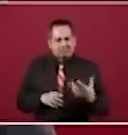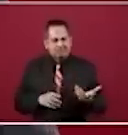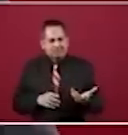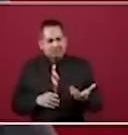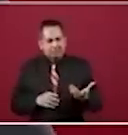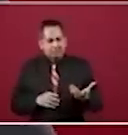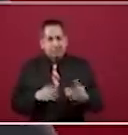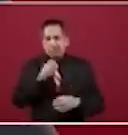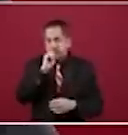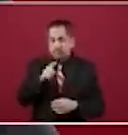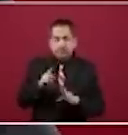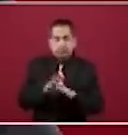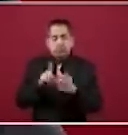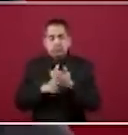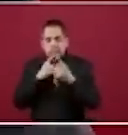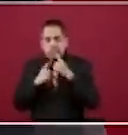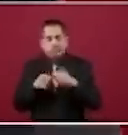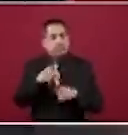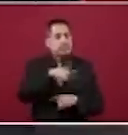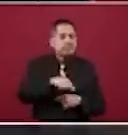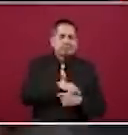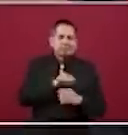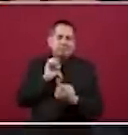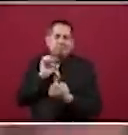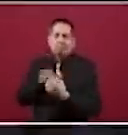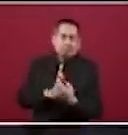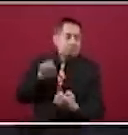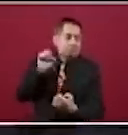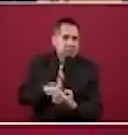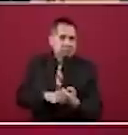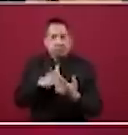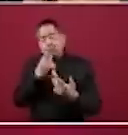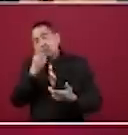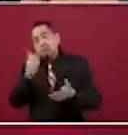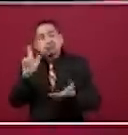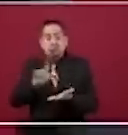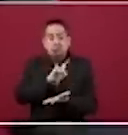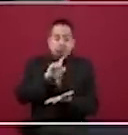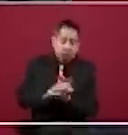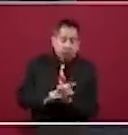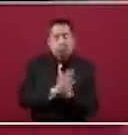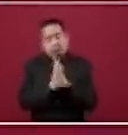Además, por la manera en que engañaron de que con la reforma energética